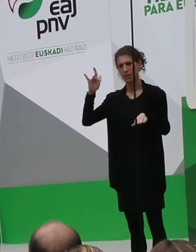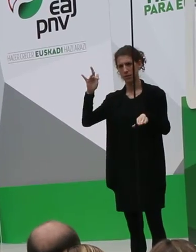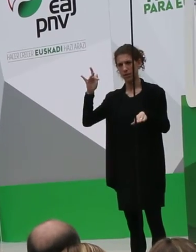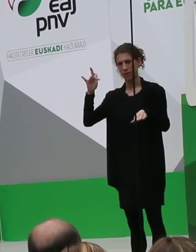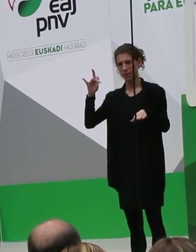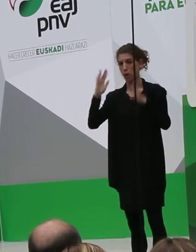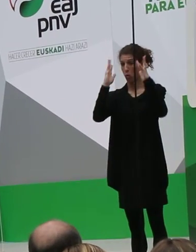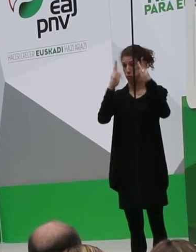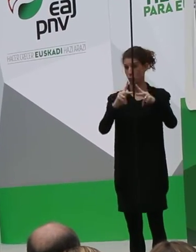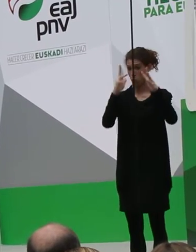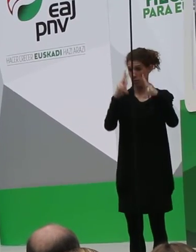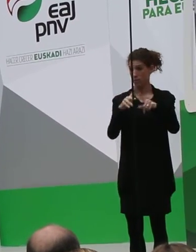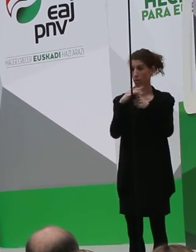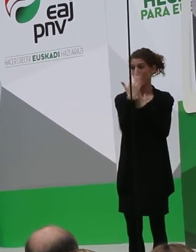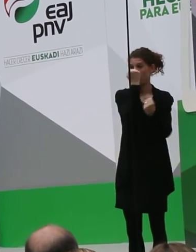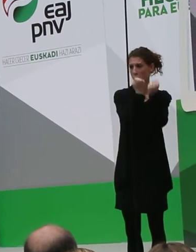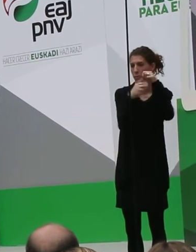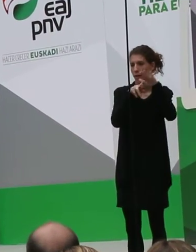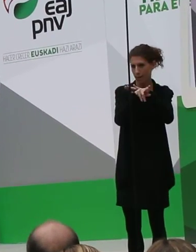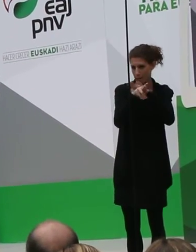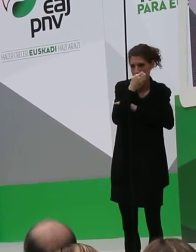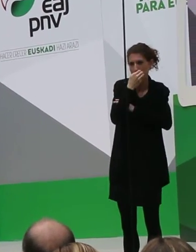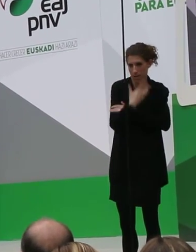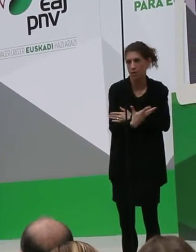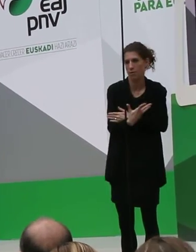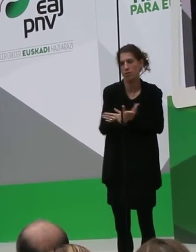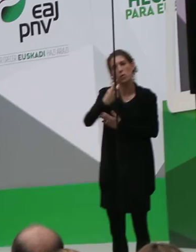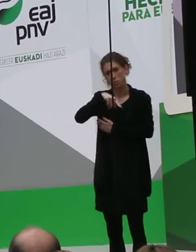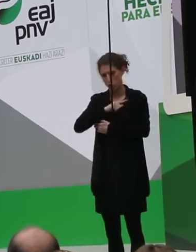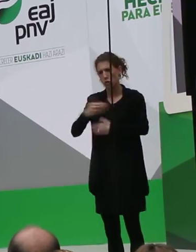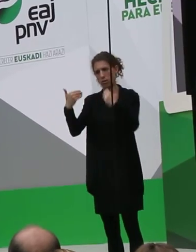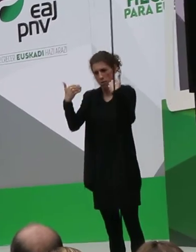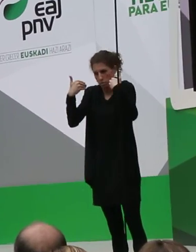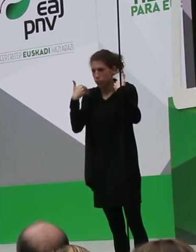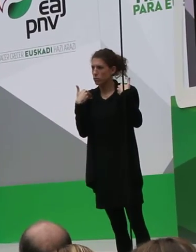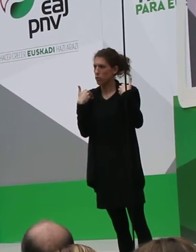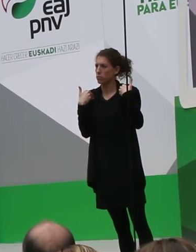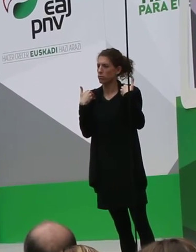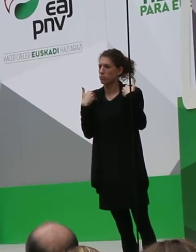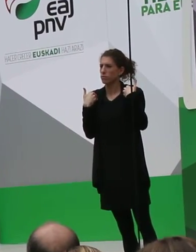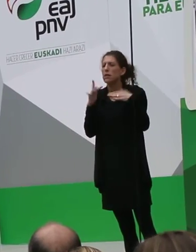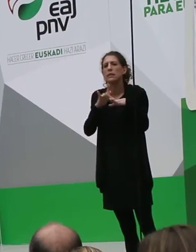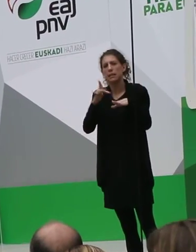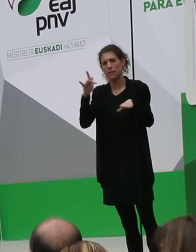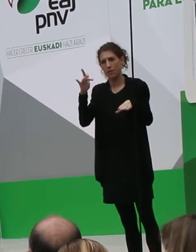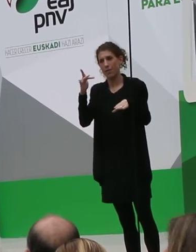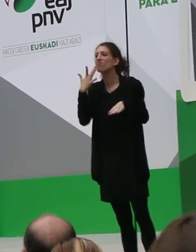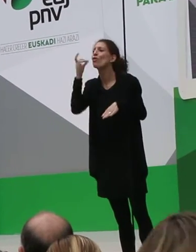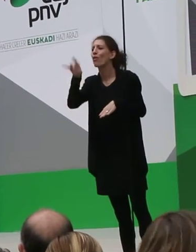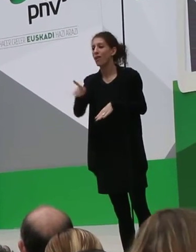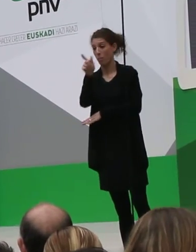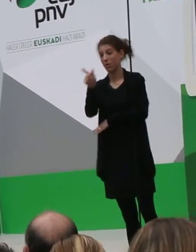bien las cuentas públicas. Ser honestos y responsables. Sensibilidad con las